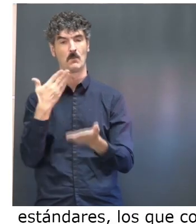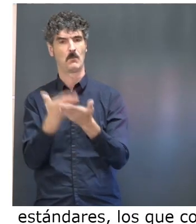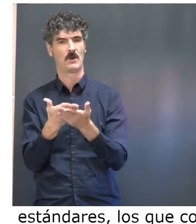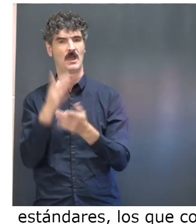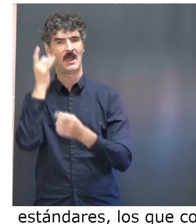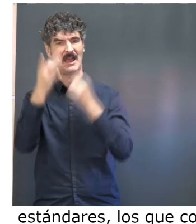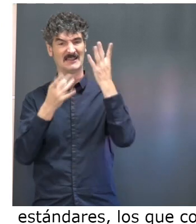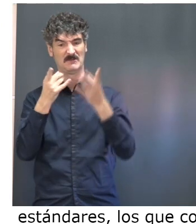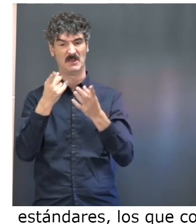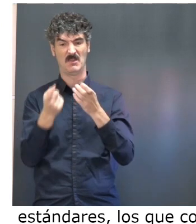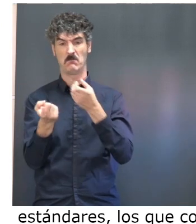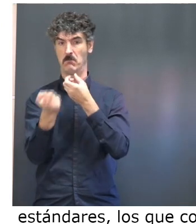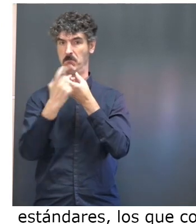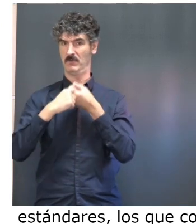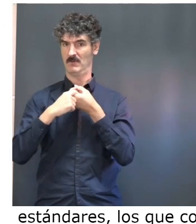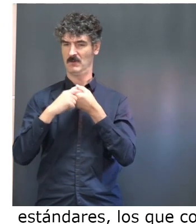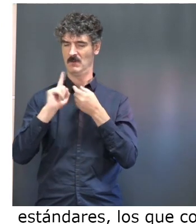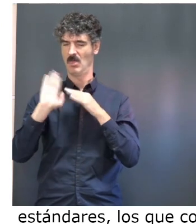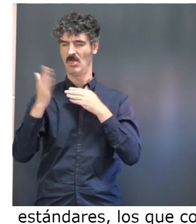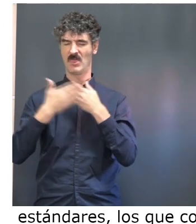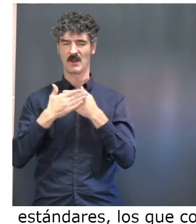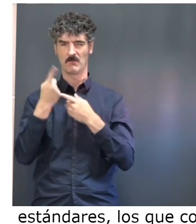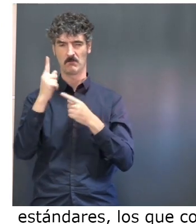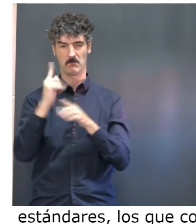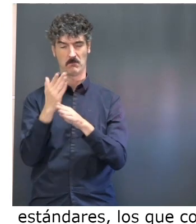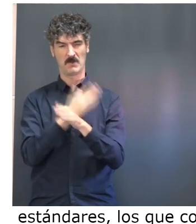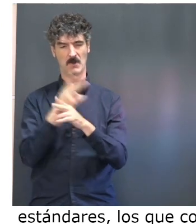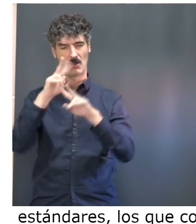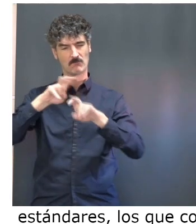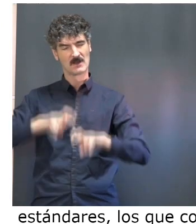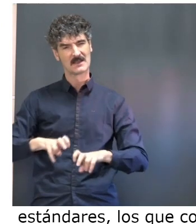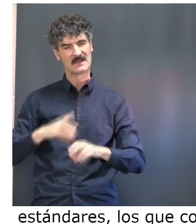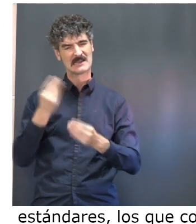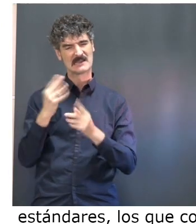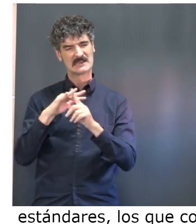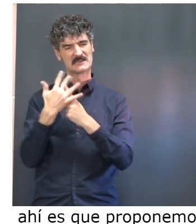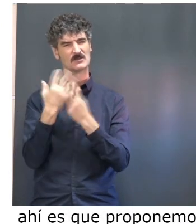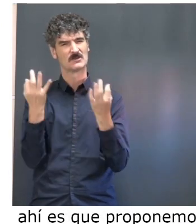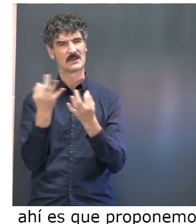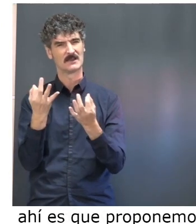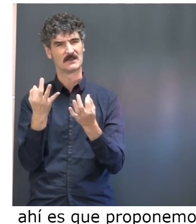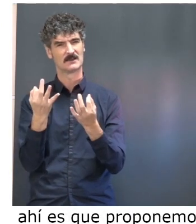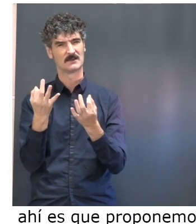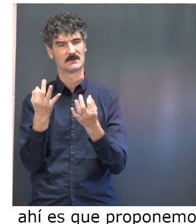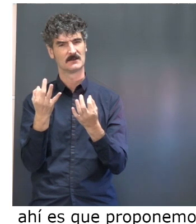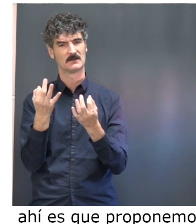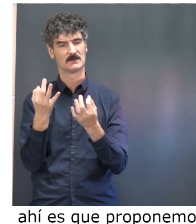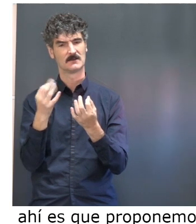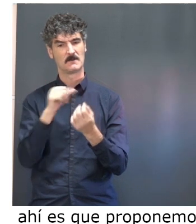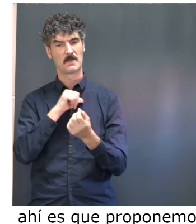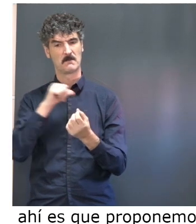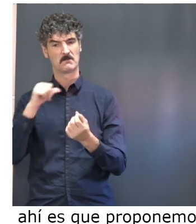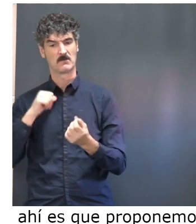pues, sin contar con ellos, muy cerradas, sin analizar qué es lo que ocurre y que más propias de